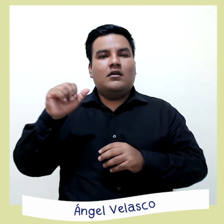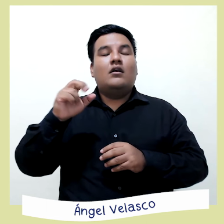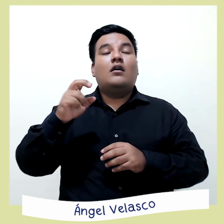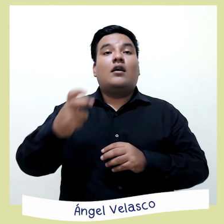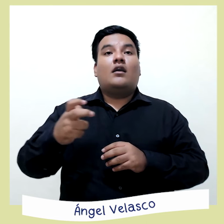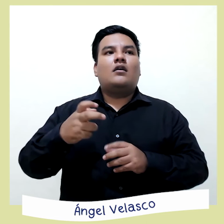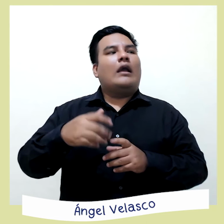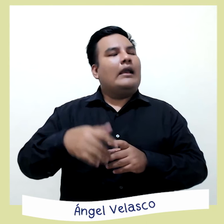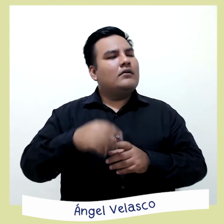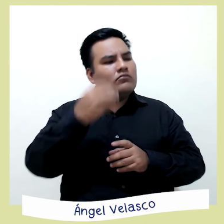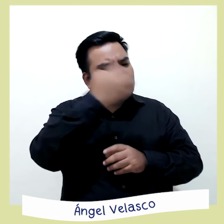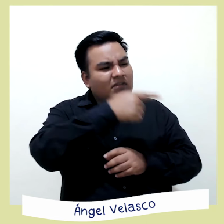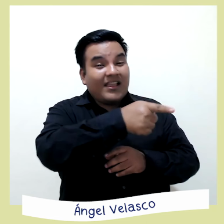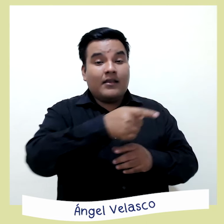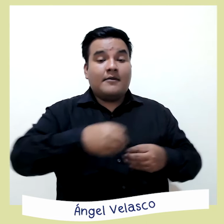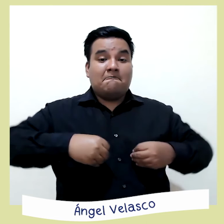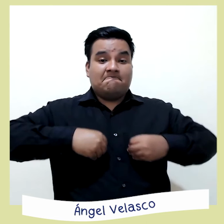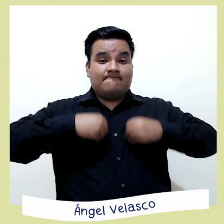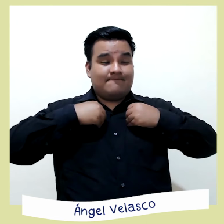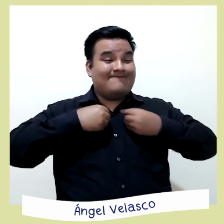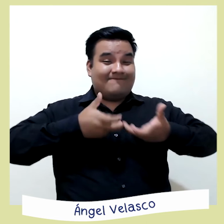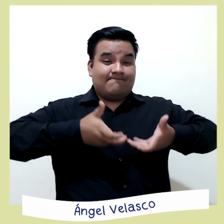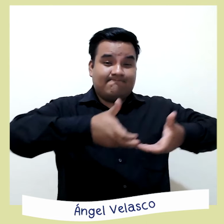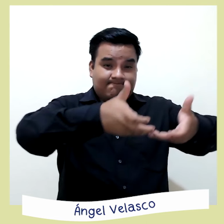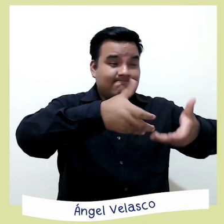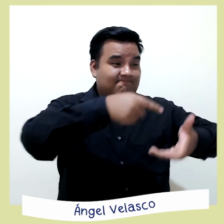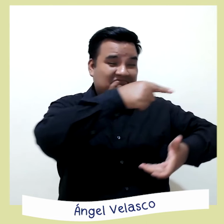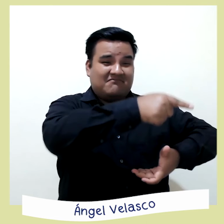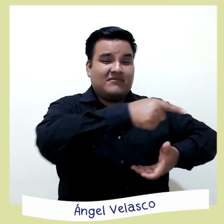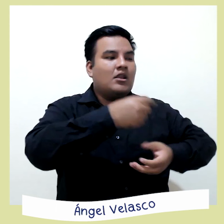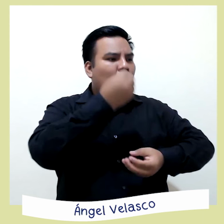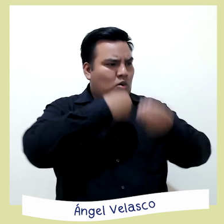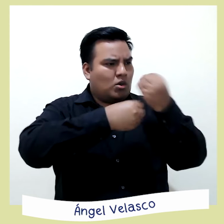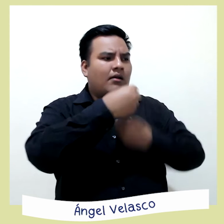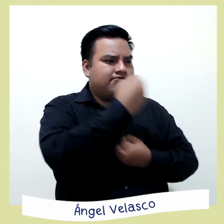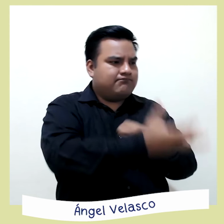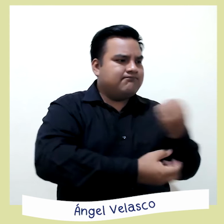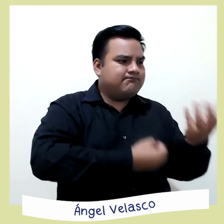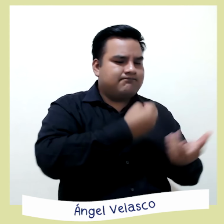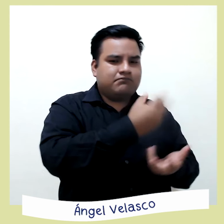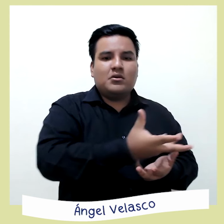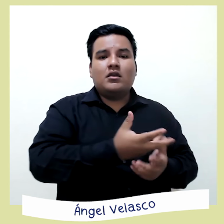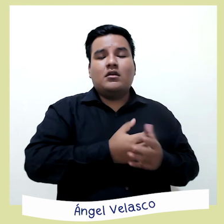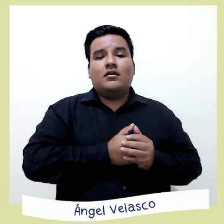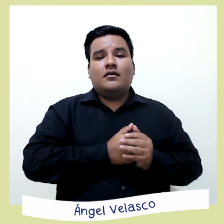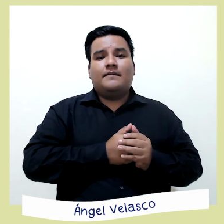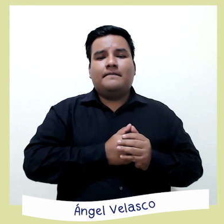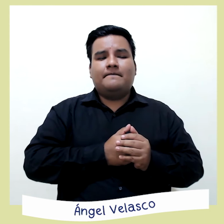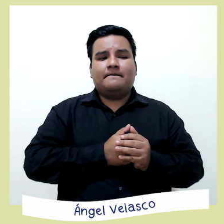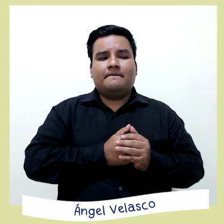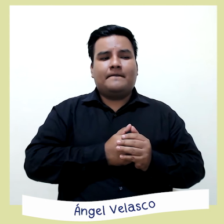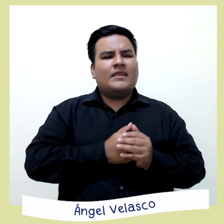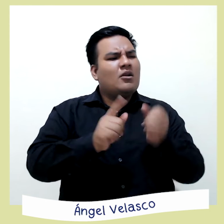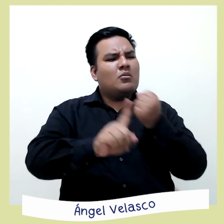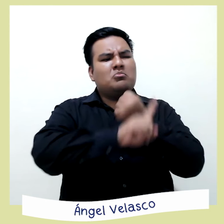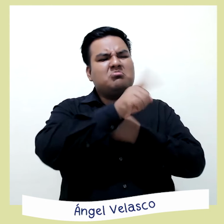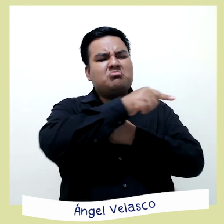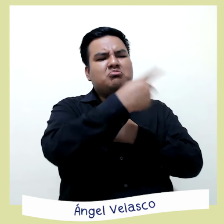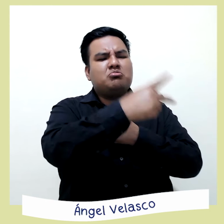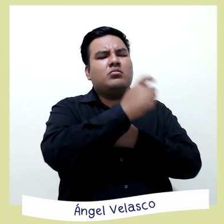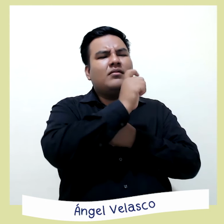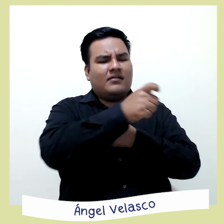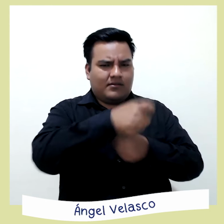Deuda Histórica, hemos trabajado con personas en situación de calle, hemos brindado alimento,